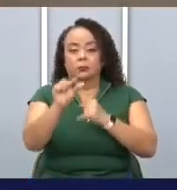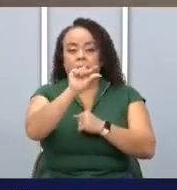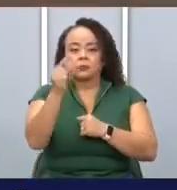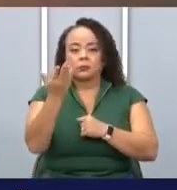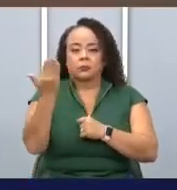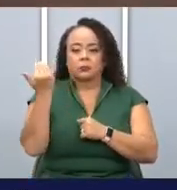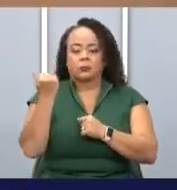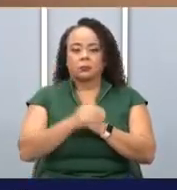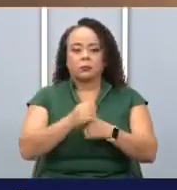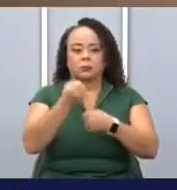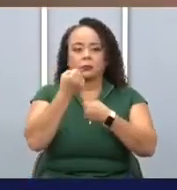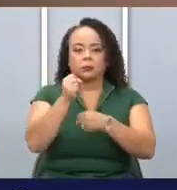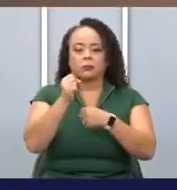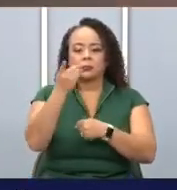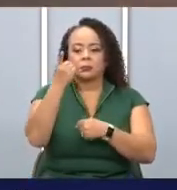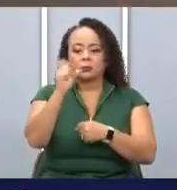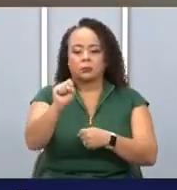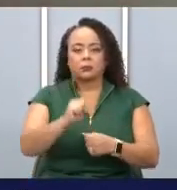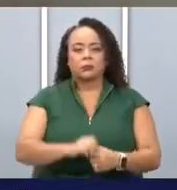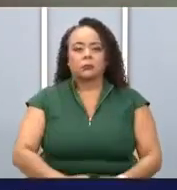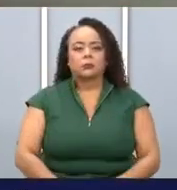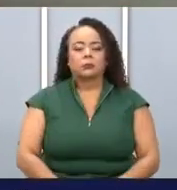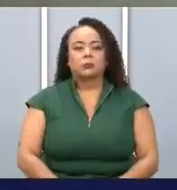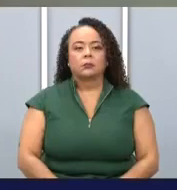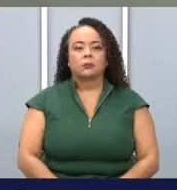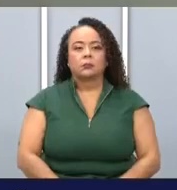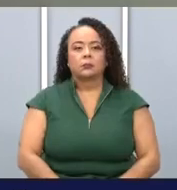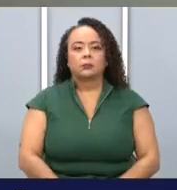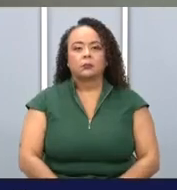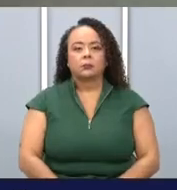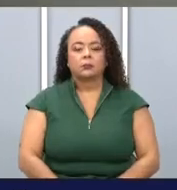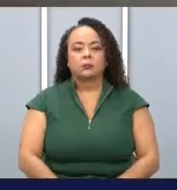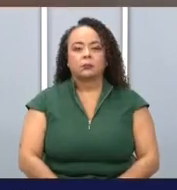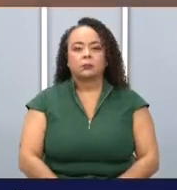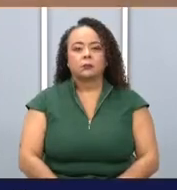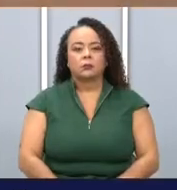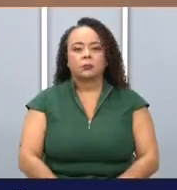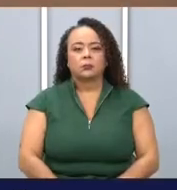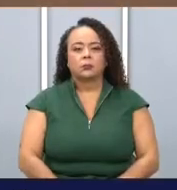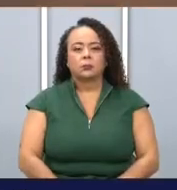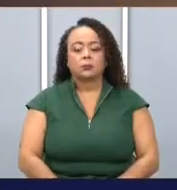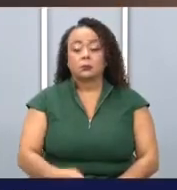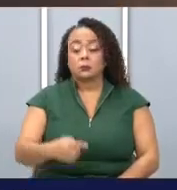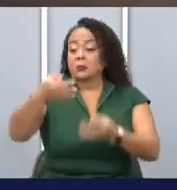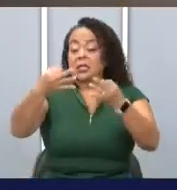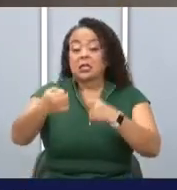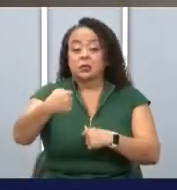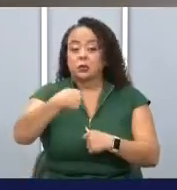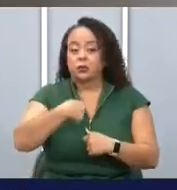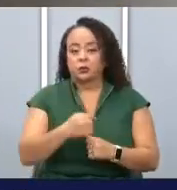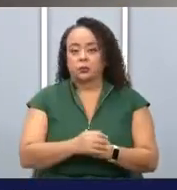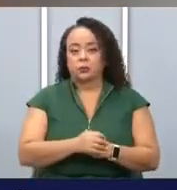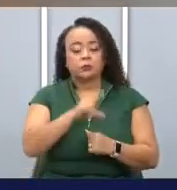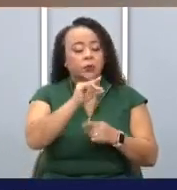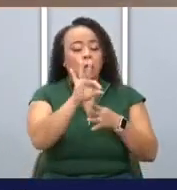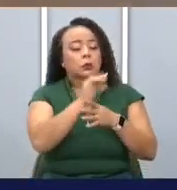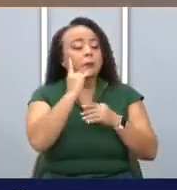semana anterior en la municipalidad de Desamparados. Aquí la que decide soy yo. Si no sirve para